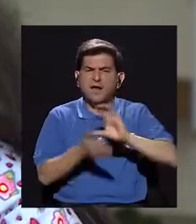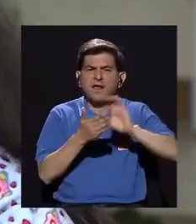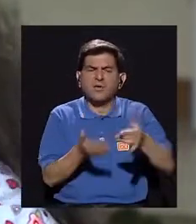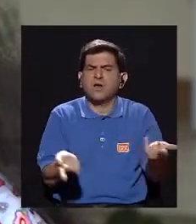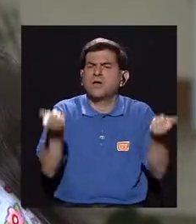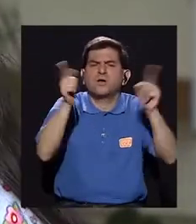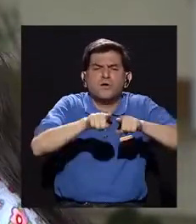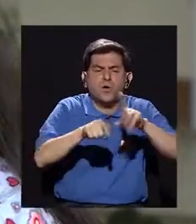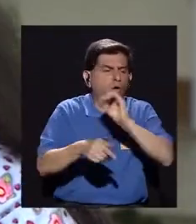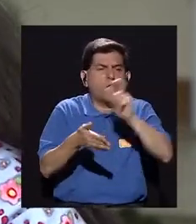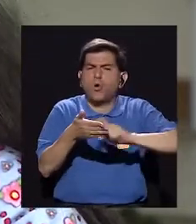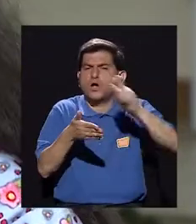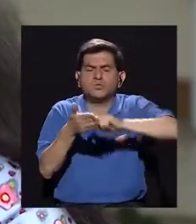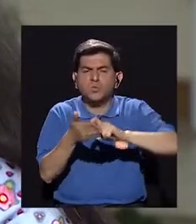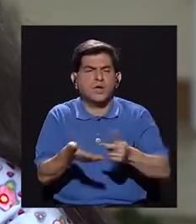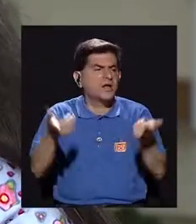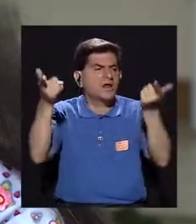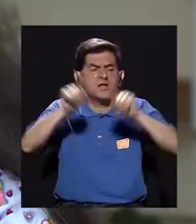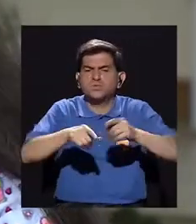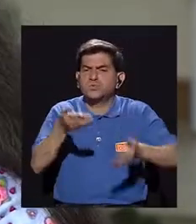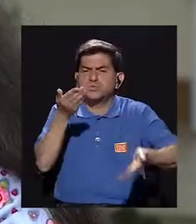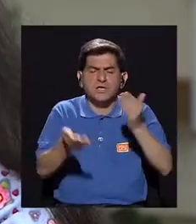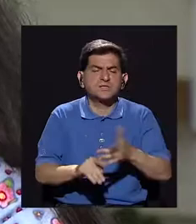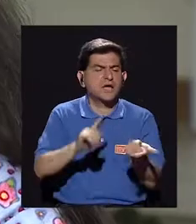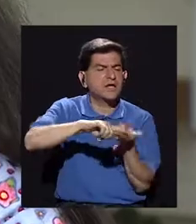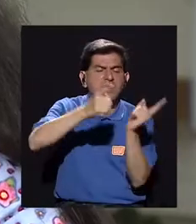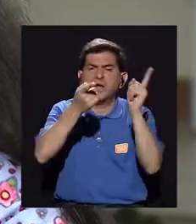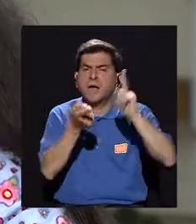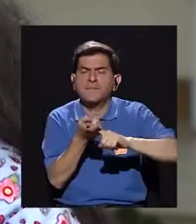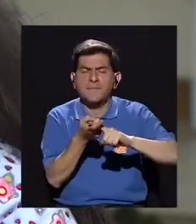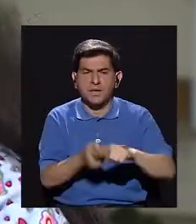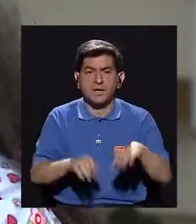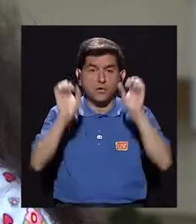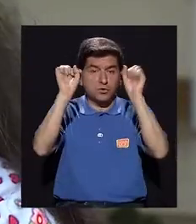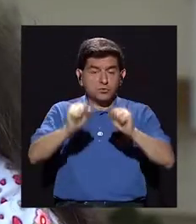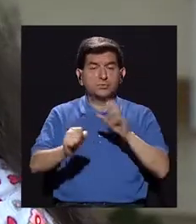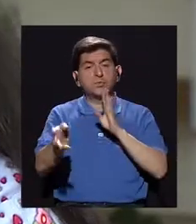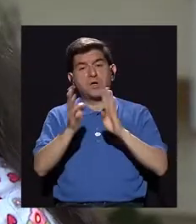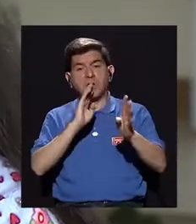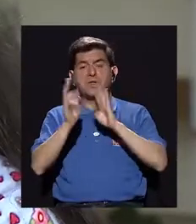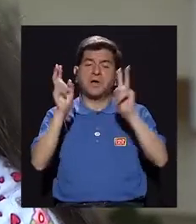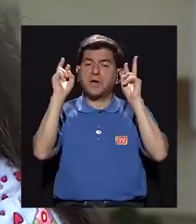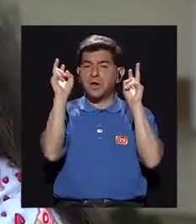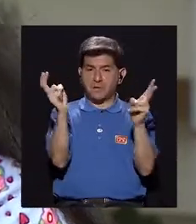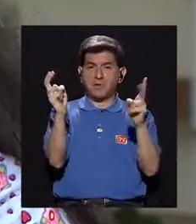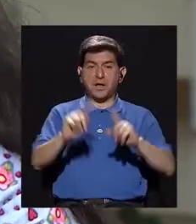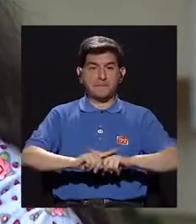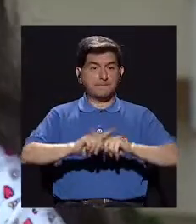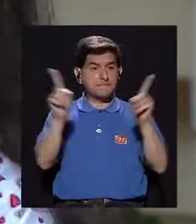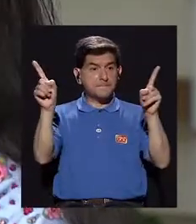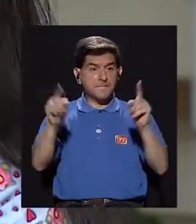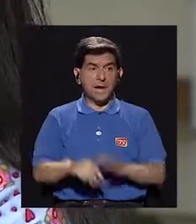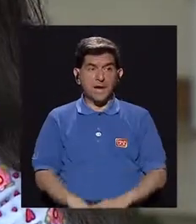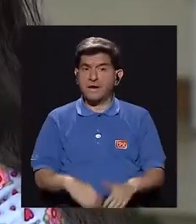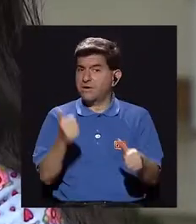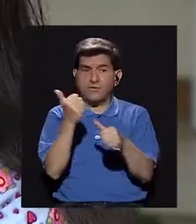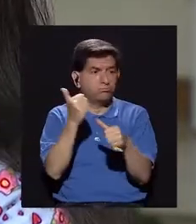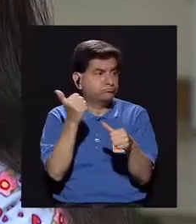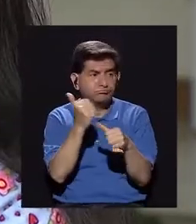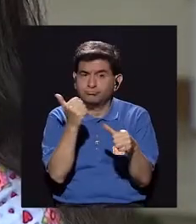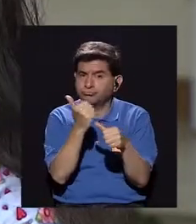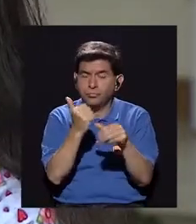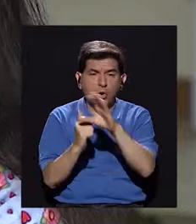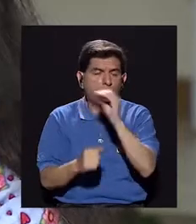en el colegio? ¿Qué pasa en la escuela? ¿Qué está pasando inclusive con los amigos? Que puede ser que hablen de este tema, pero sin